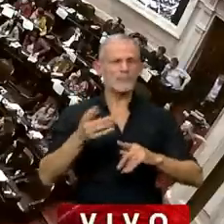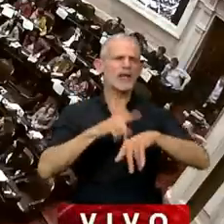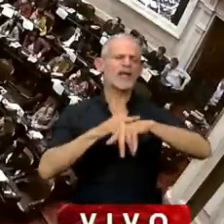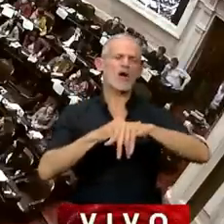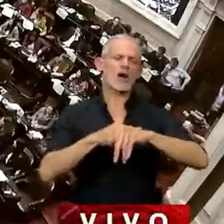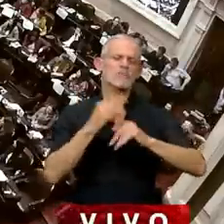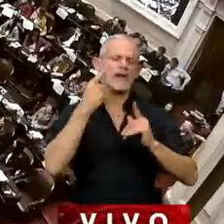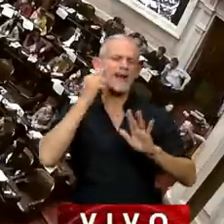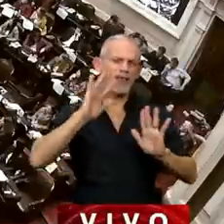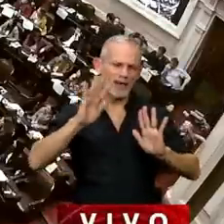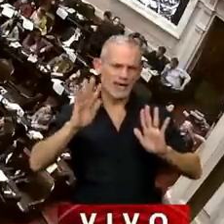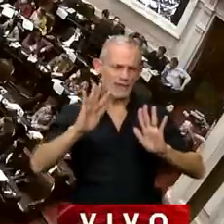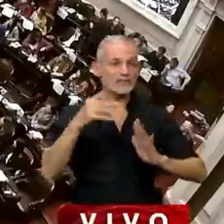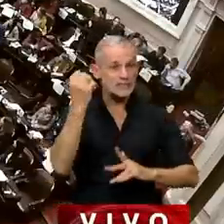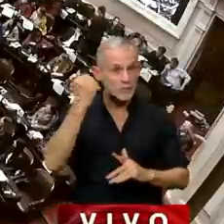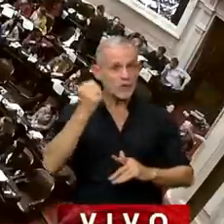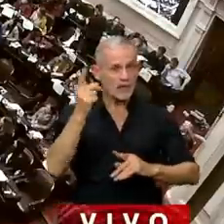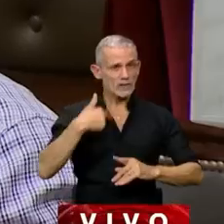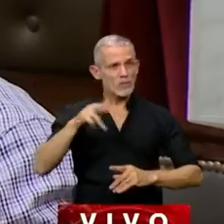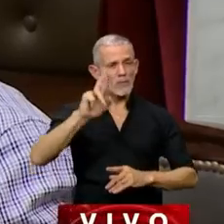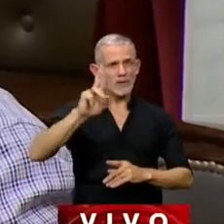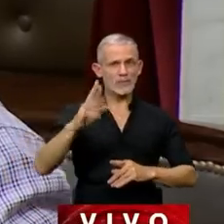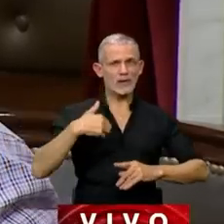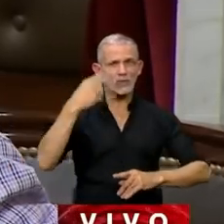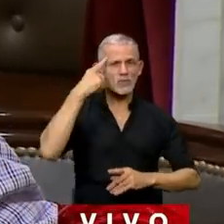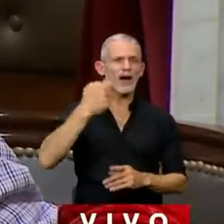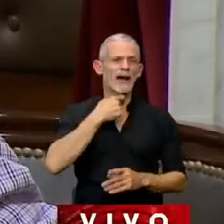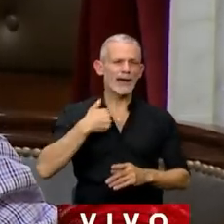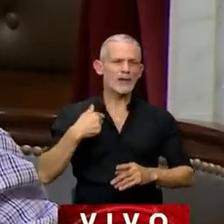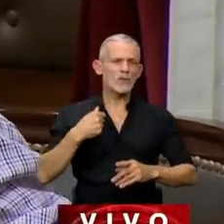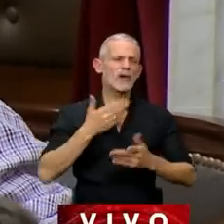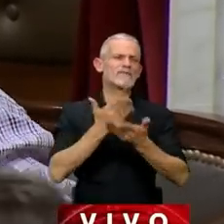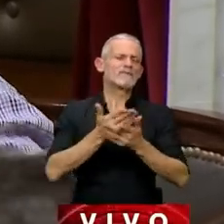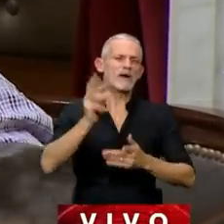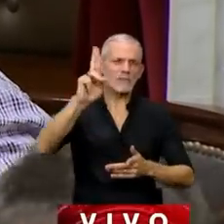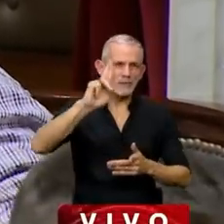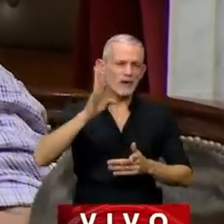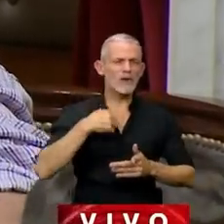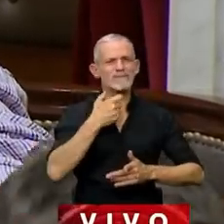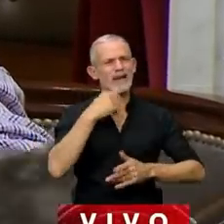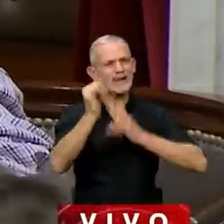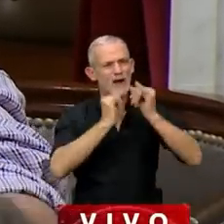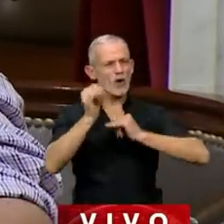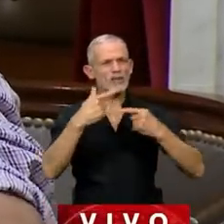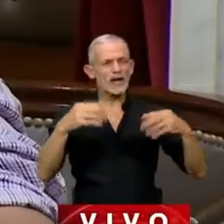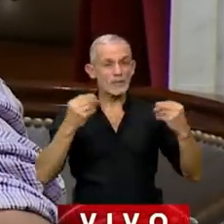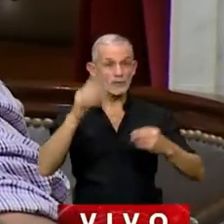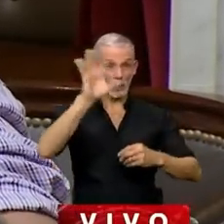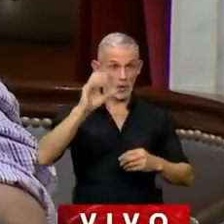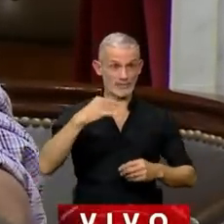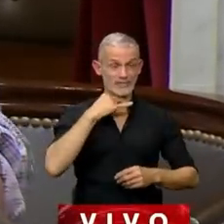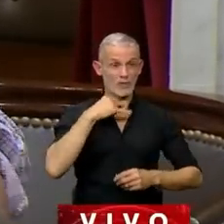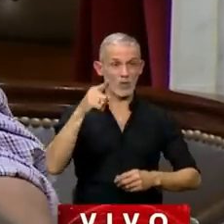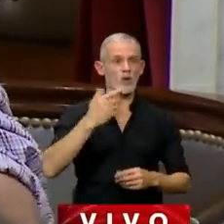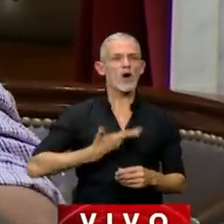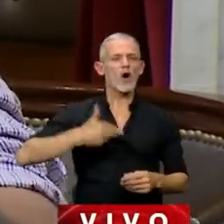hora es importante porque queríamos hacer una cuestión de privilegio, porque le quería contar que en la provincia de